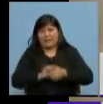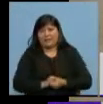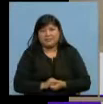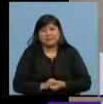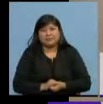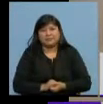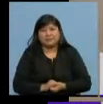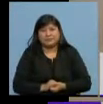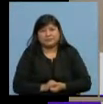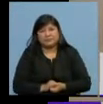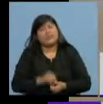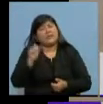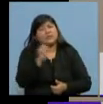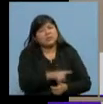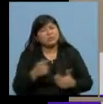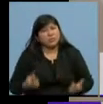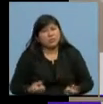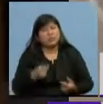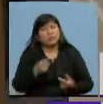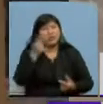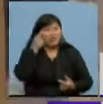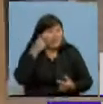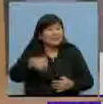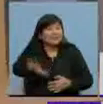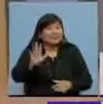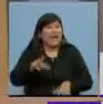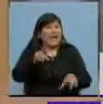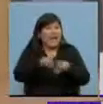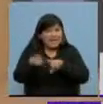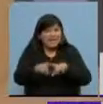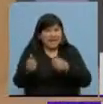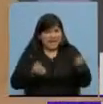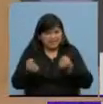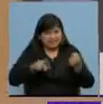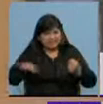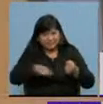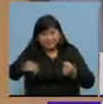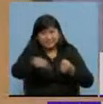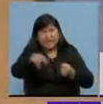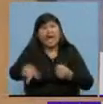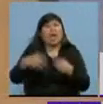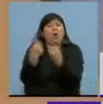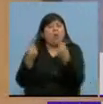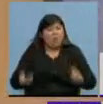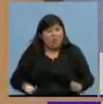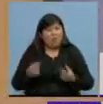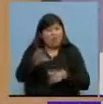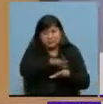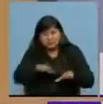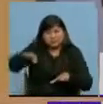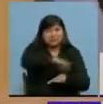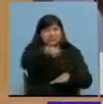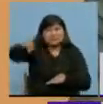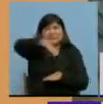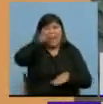expectativas de carrera para este fin de semana, ¿qué es lo que hay que tener en cuenta de acuerdo al trazado de cómo es el circuito de Termas? Yo creo